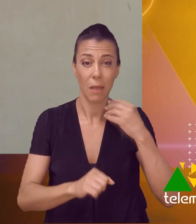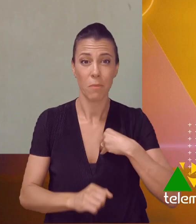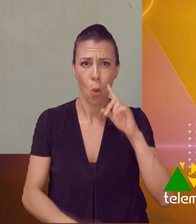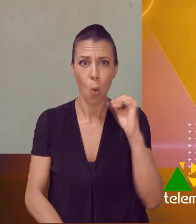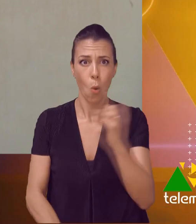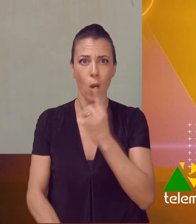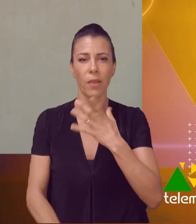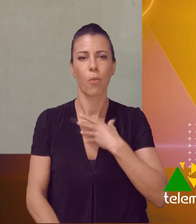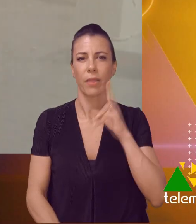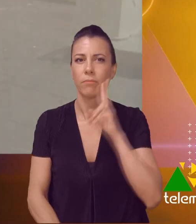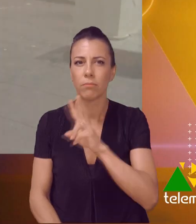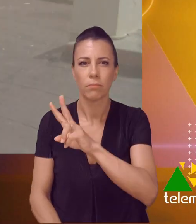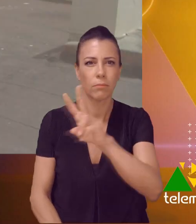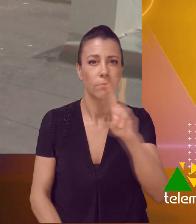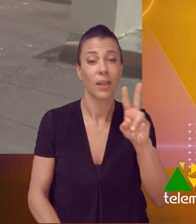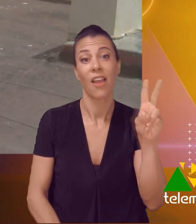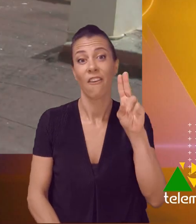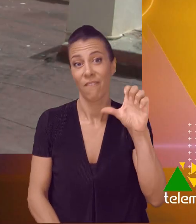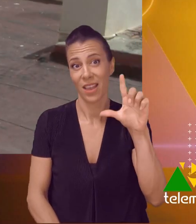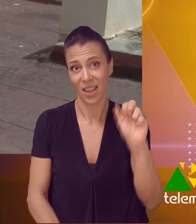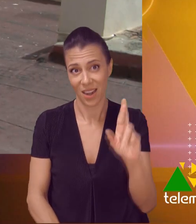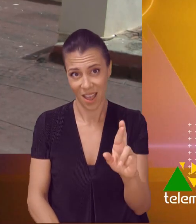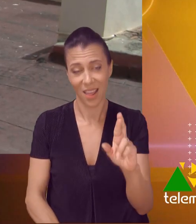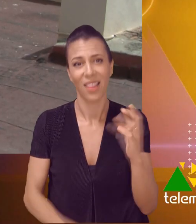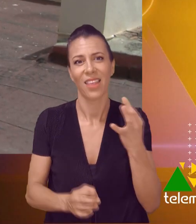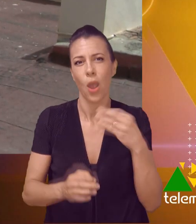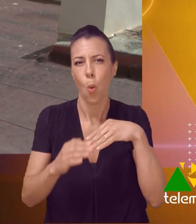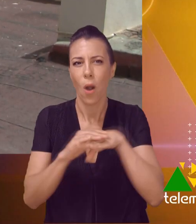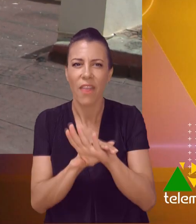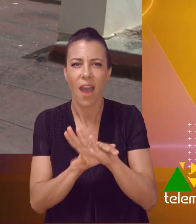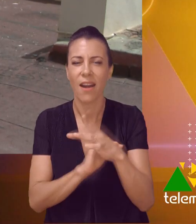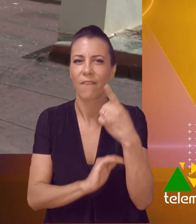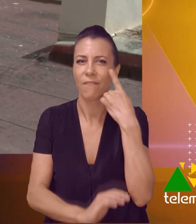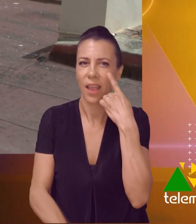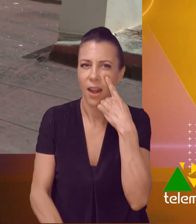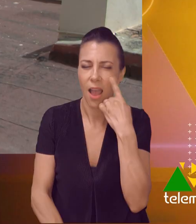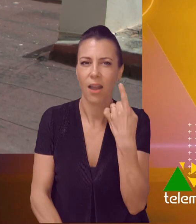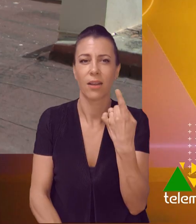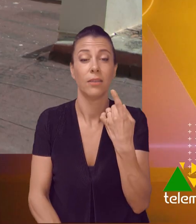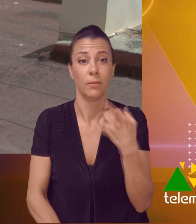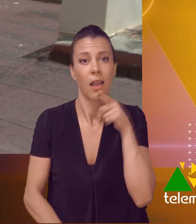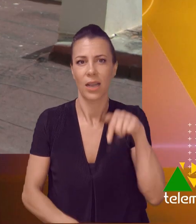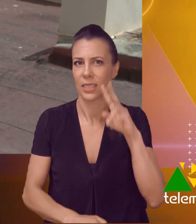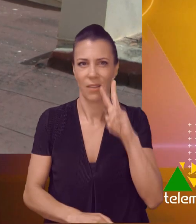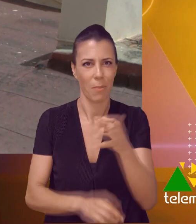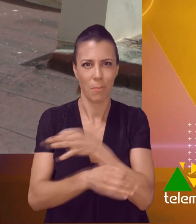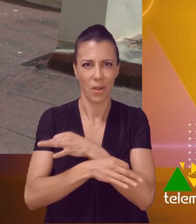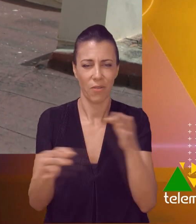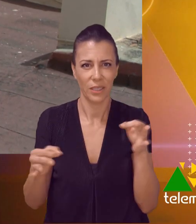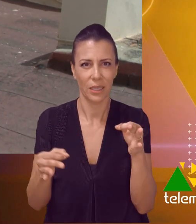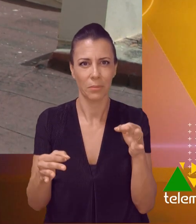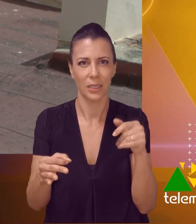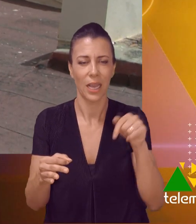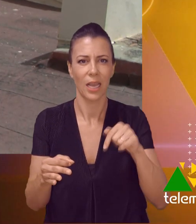vela. De ahí viene el nombre, ¿no? De velar. De velar, de guardar. De guardar, de vigilar, ¿no? Y de vigilar, y aquí se ve perfectamente. Aquí